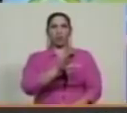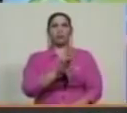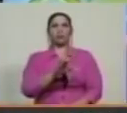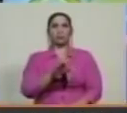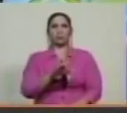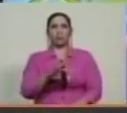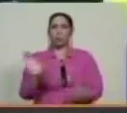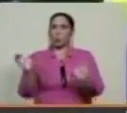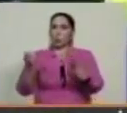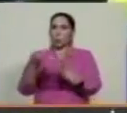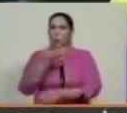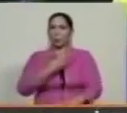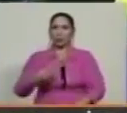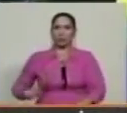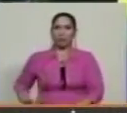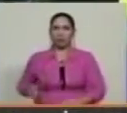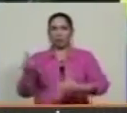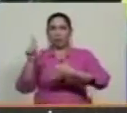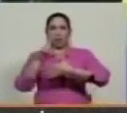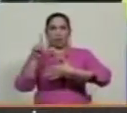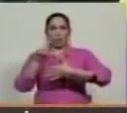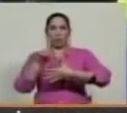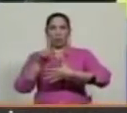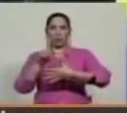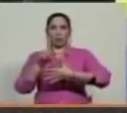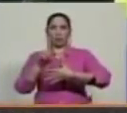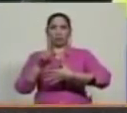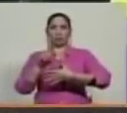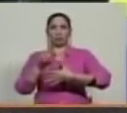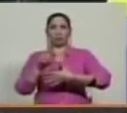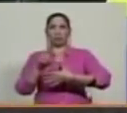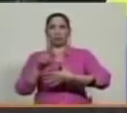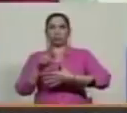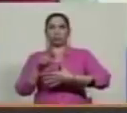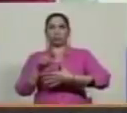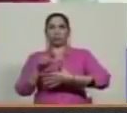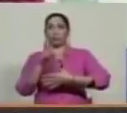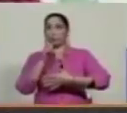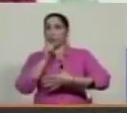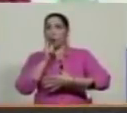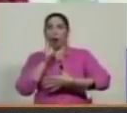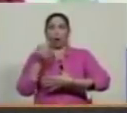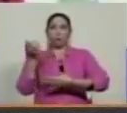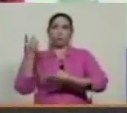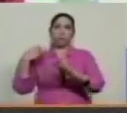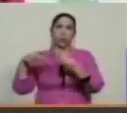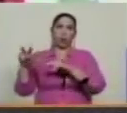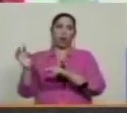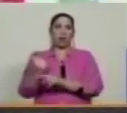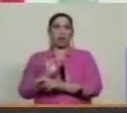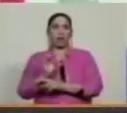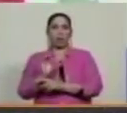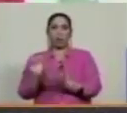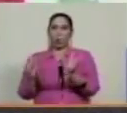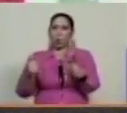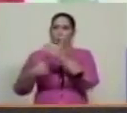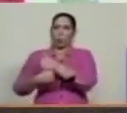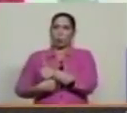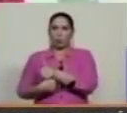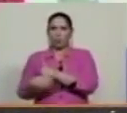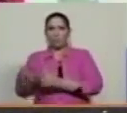serviles de Latinoamérica que no tienen vergüenza y que para ocultar los problemas, enormes problemas en sus